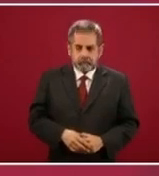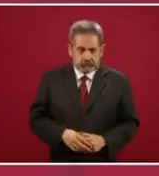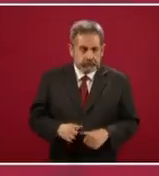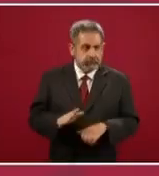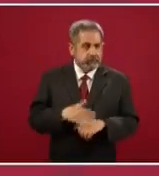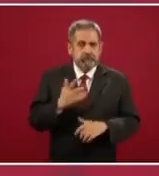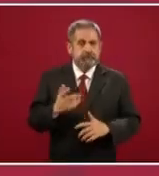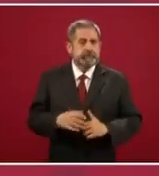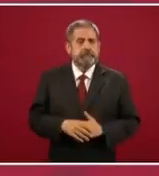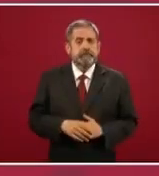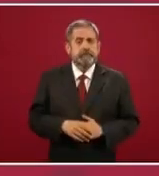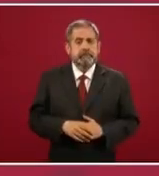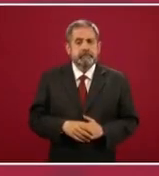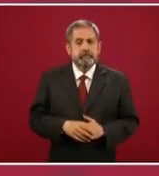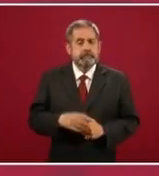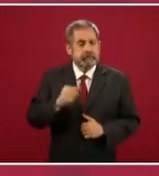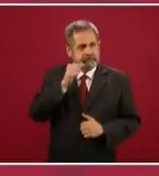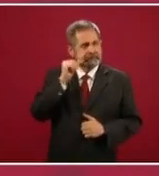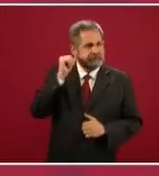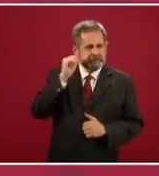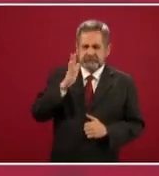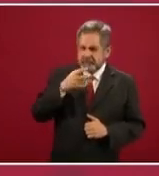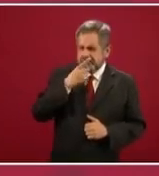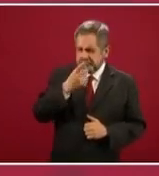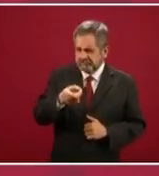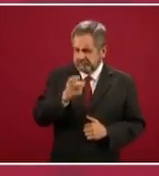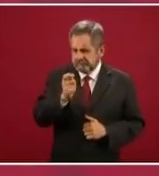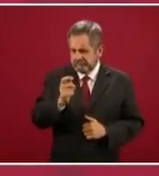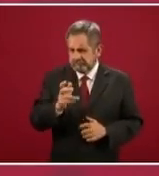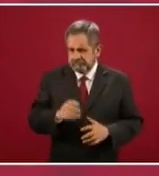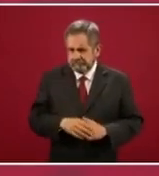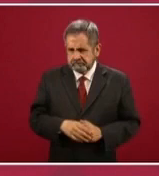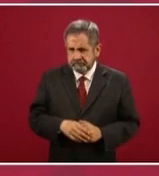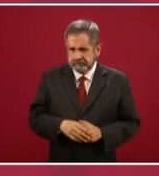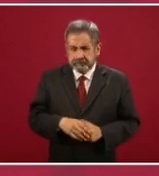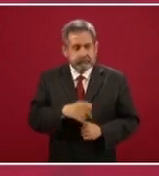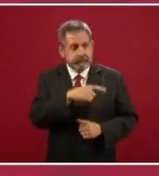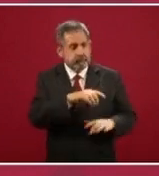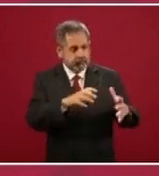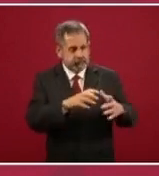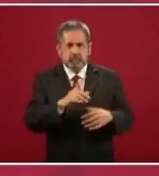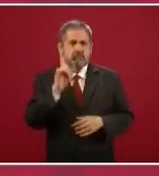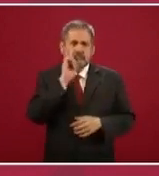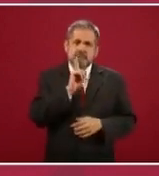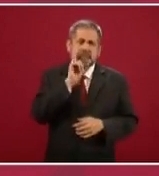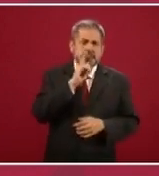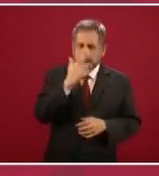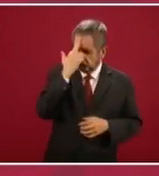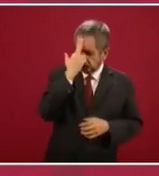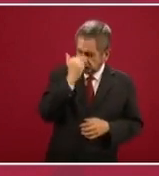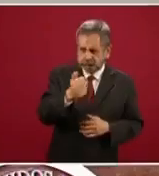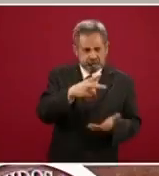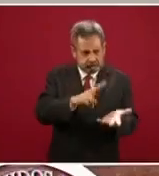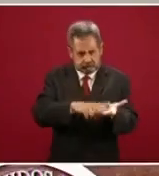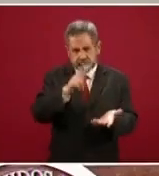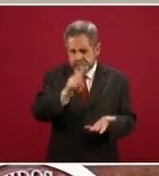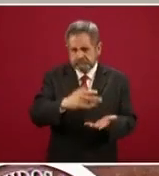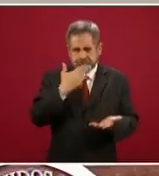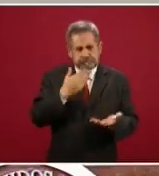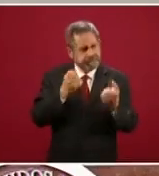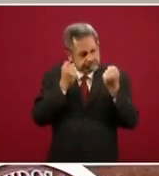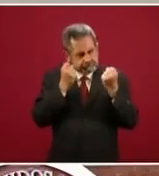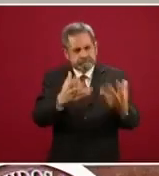Porque lo dije ayer, ¿no? Es un movimiento legítimo. Muchas mujeres